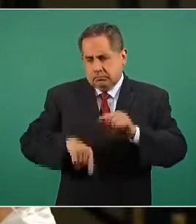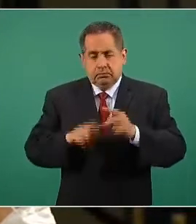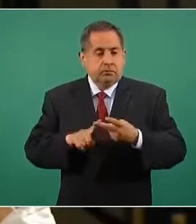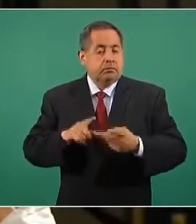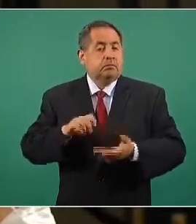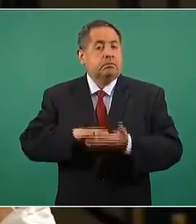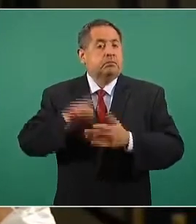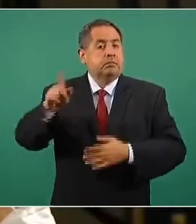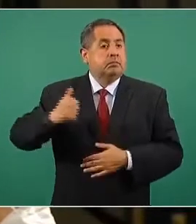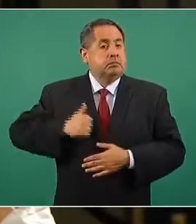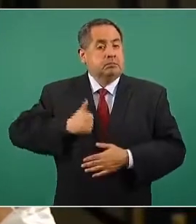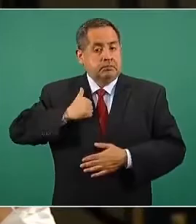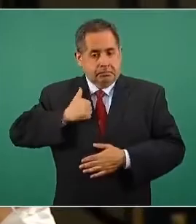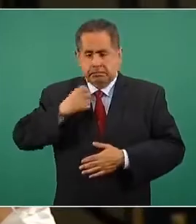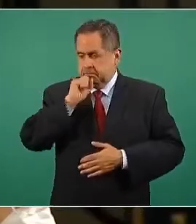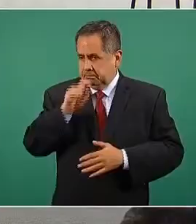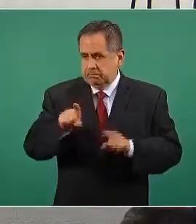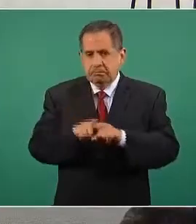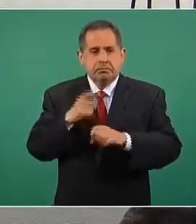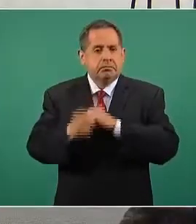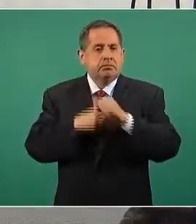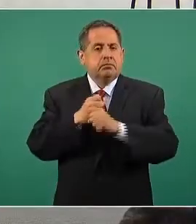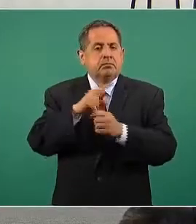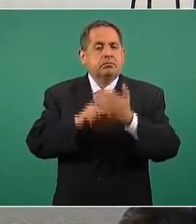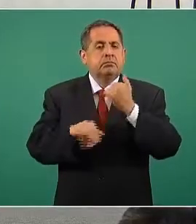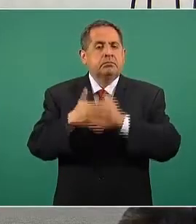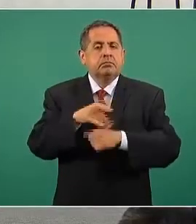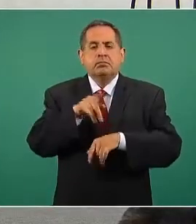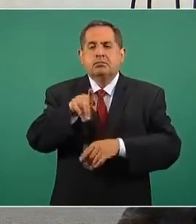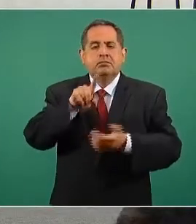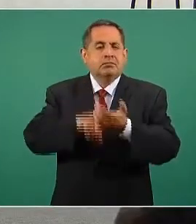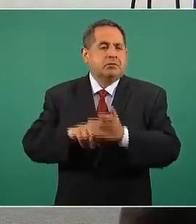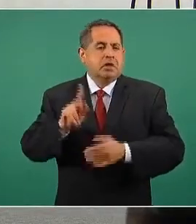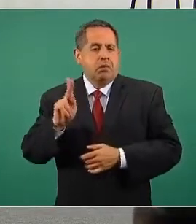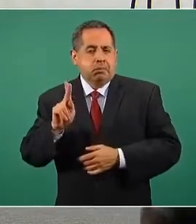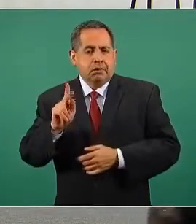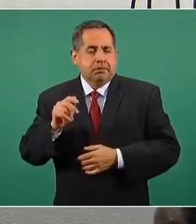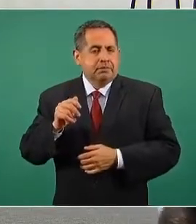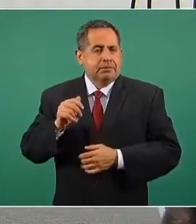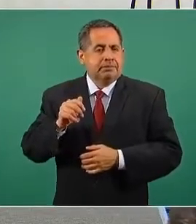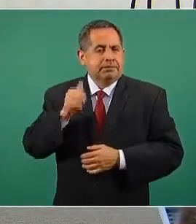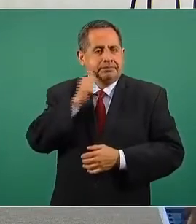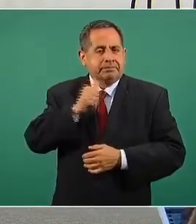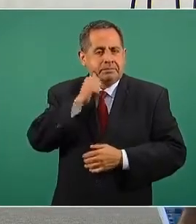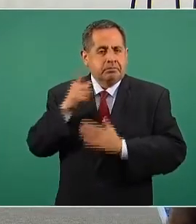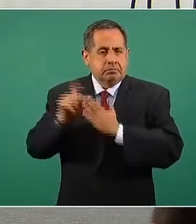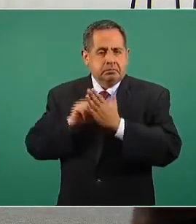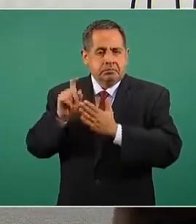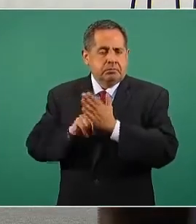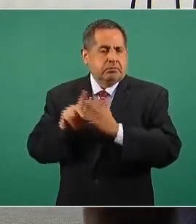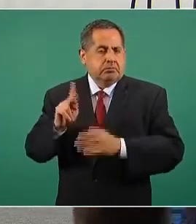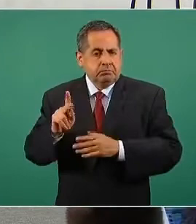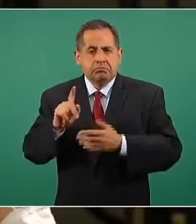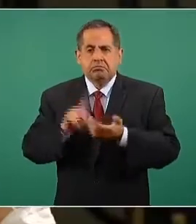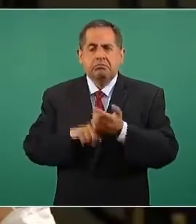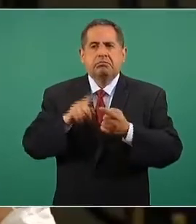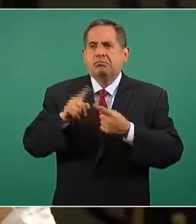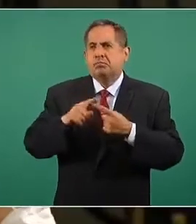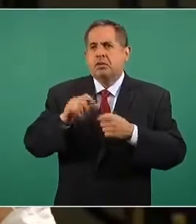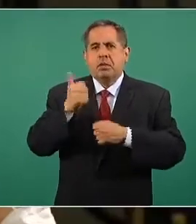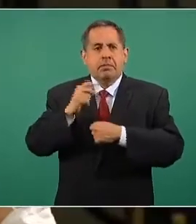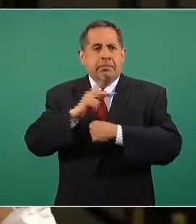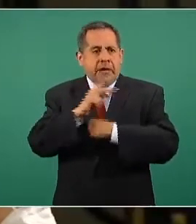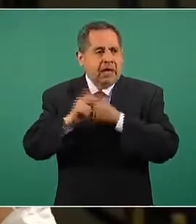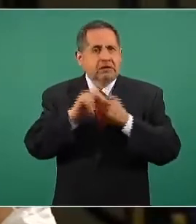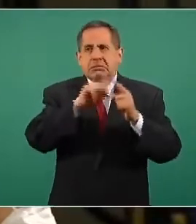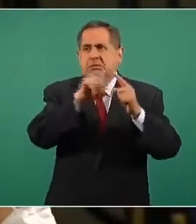lo eliminó en 2015, los impuestos para los productos menstruales, Australia en 2019, Escocia en 2020, garantizando